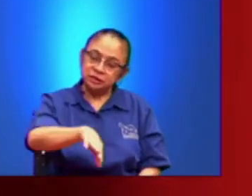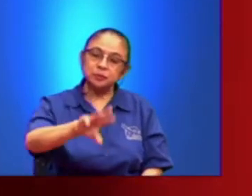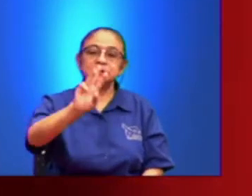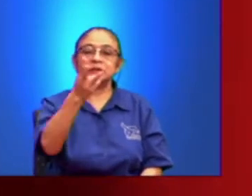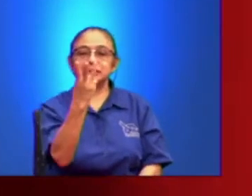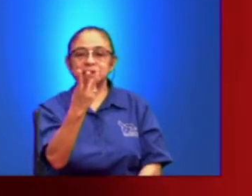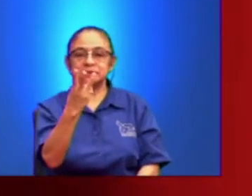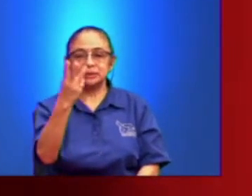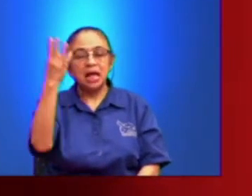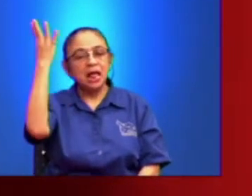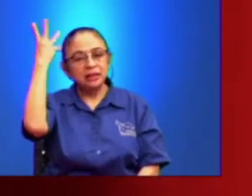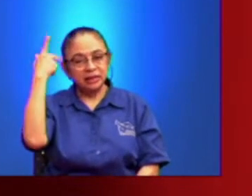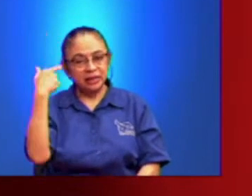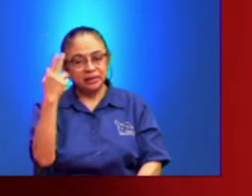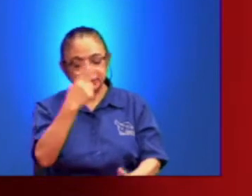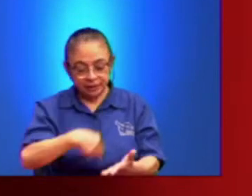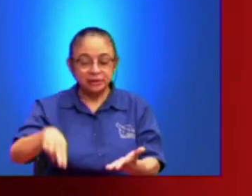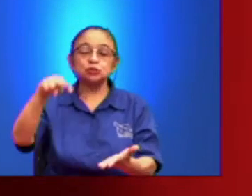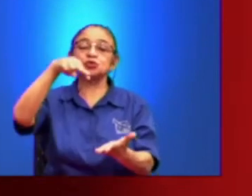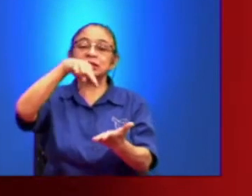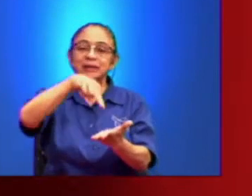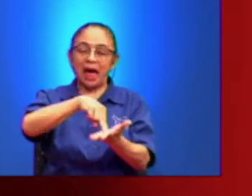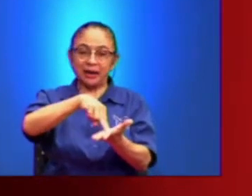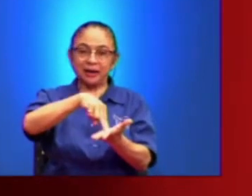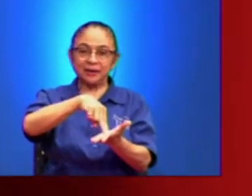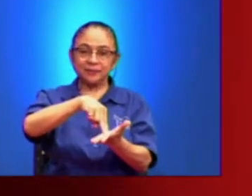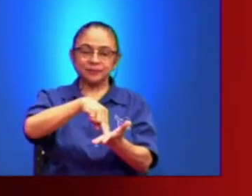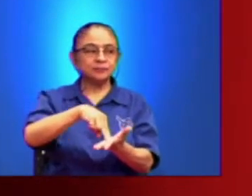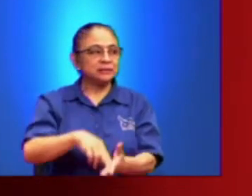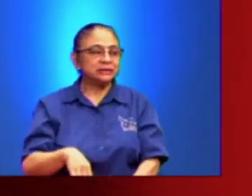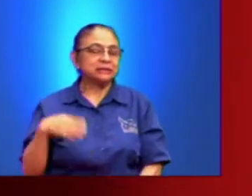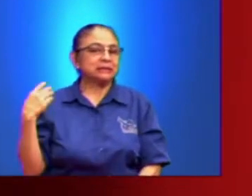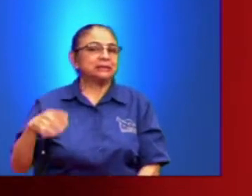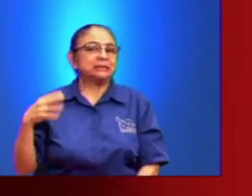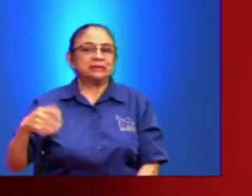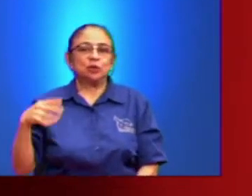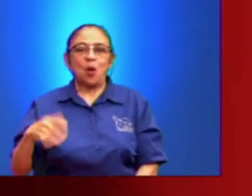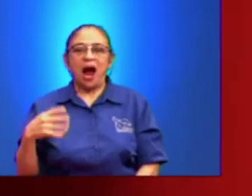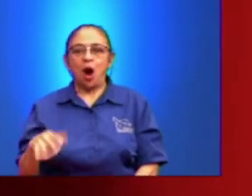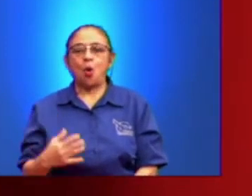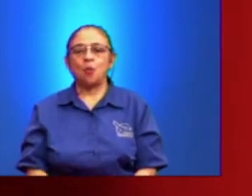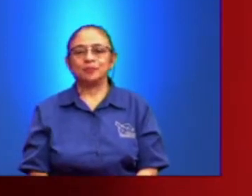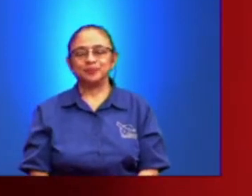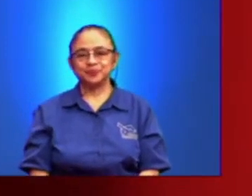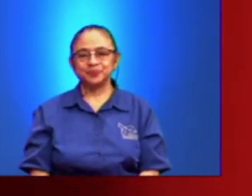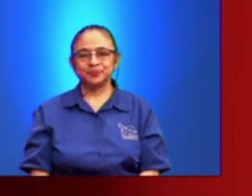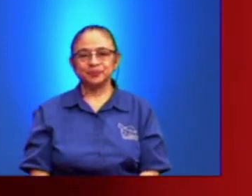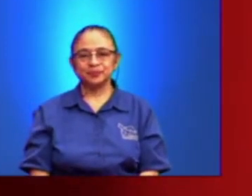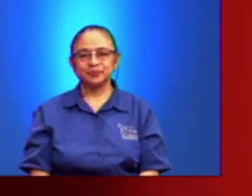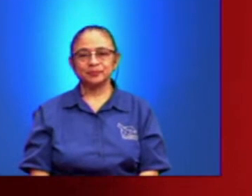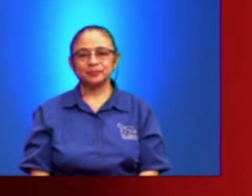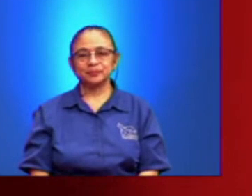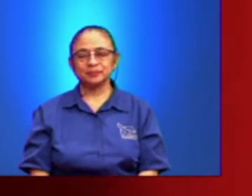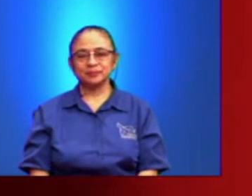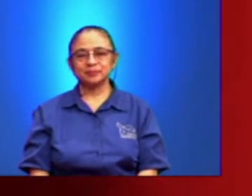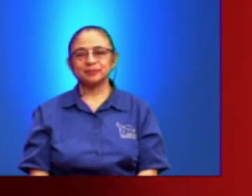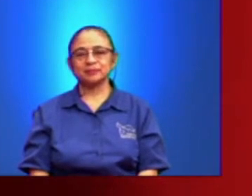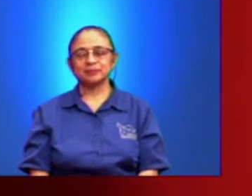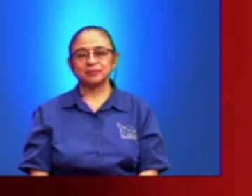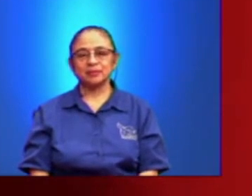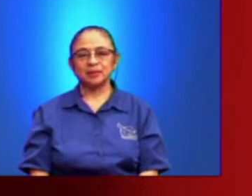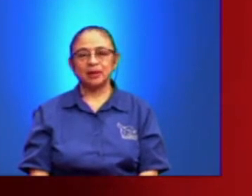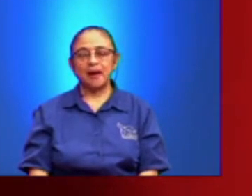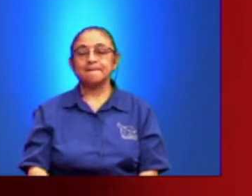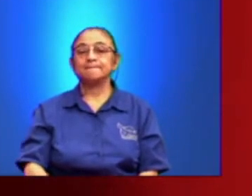entre vendrán que pretendo cata hello cada vez que esto haga